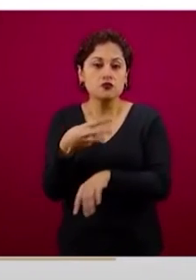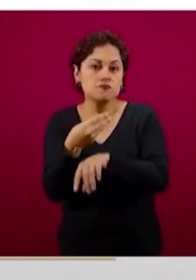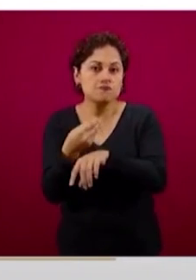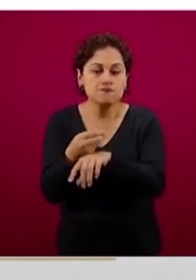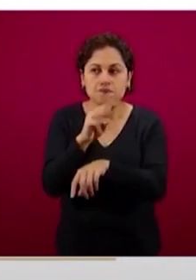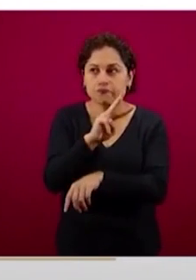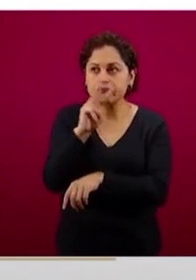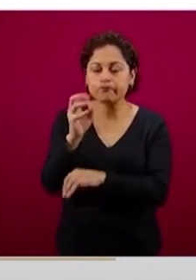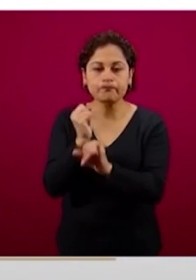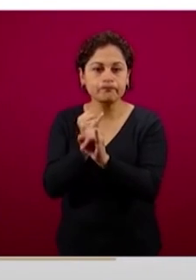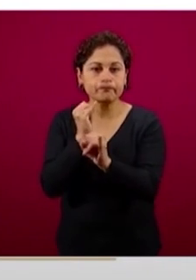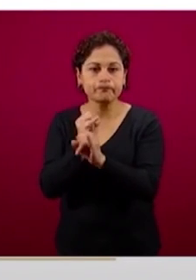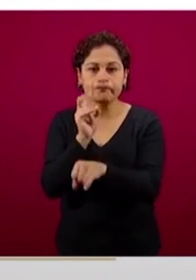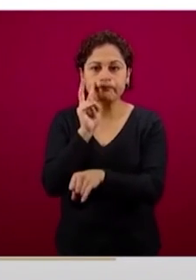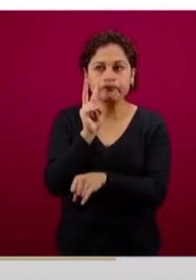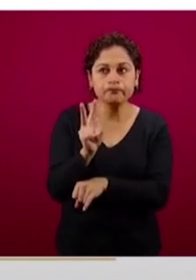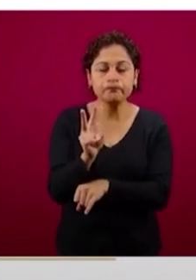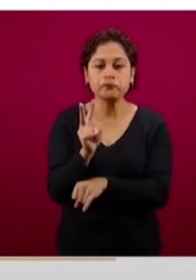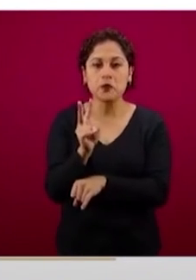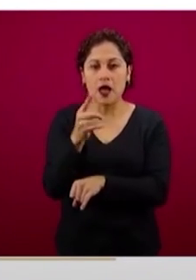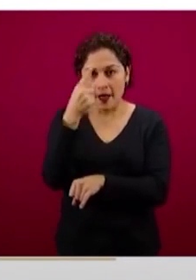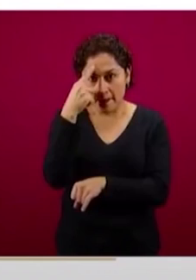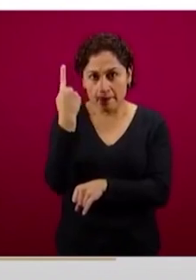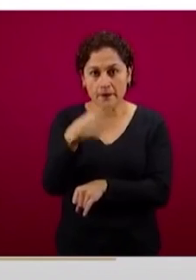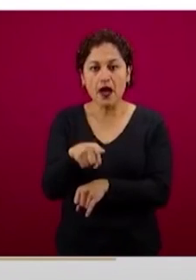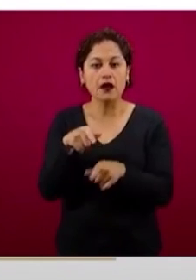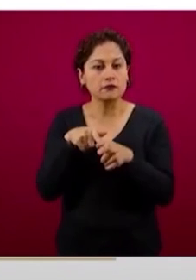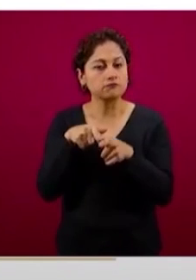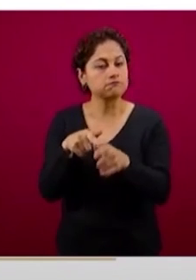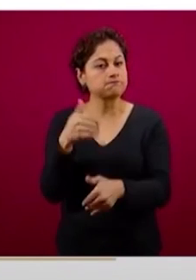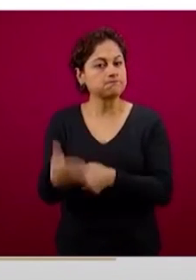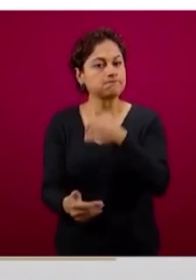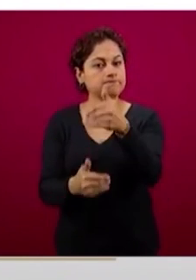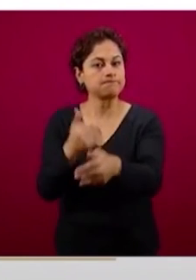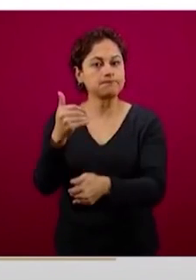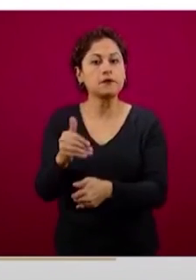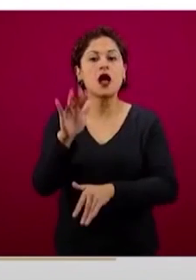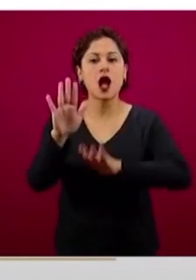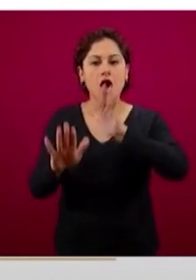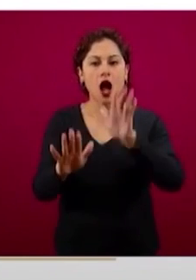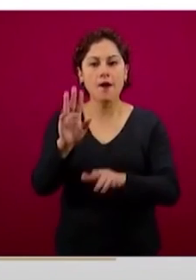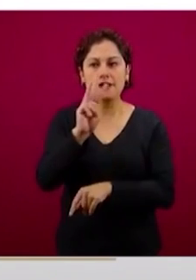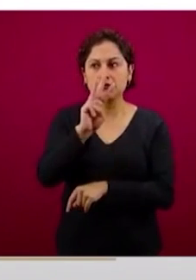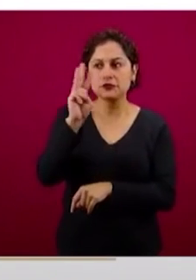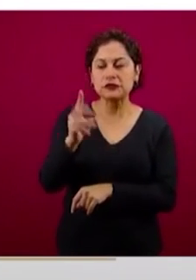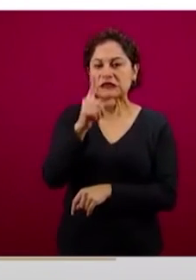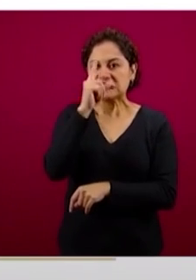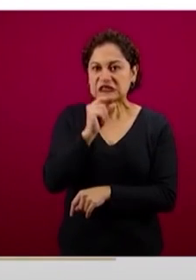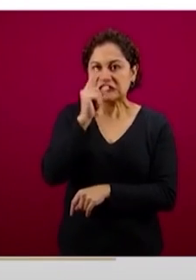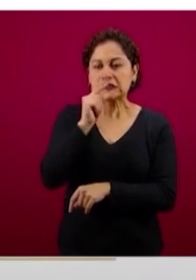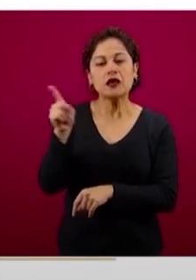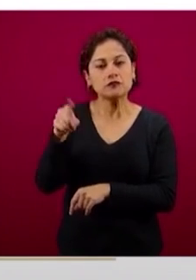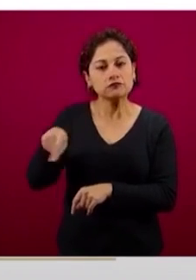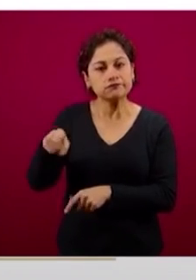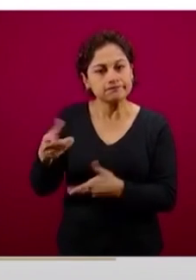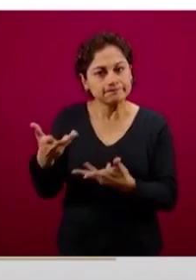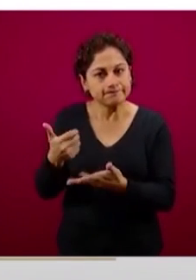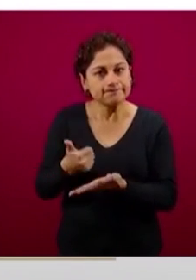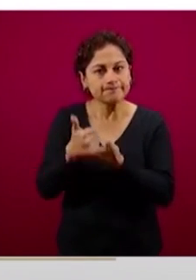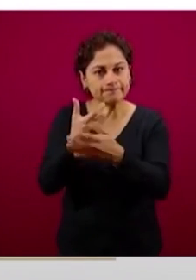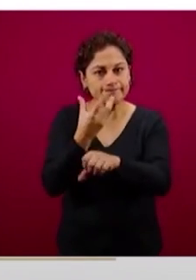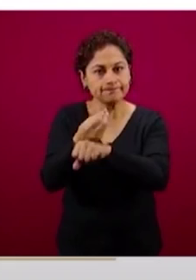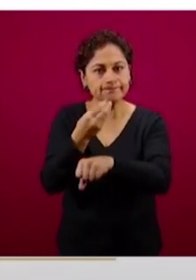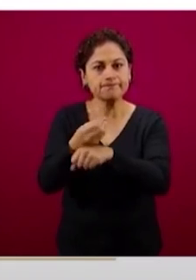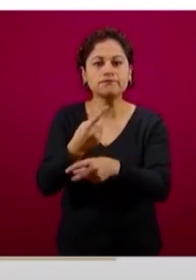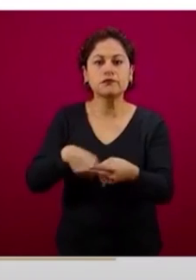descanso para que no falle jamás la página podemos tener problemas pero siempre los estamos resolviendo a la gente de economía la secretaria marquesa